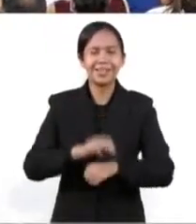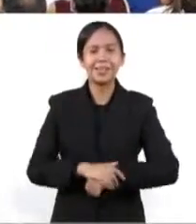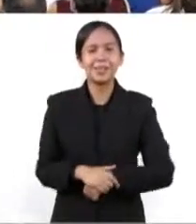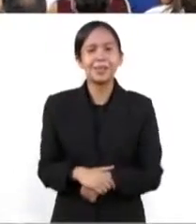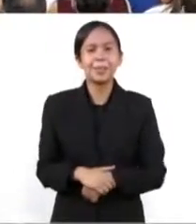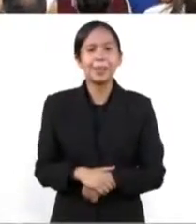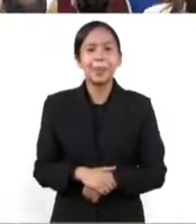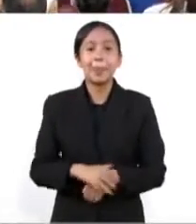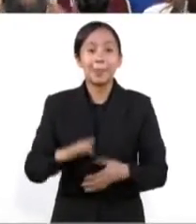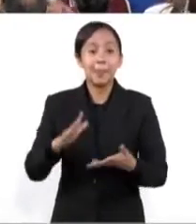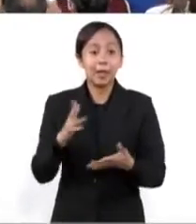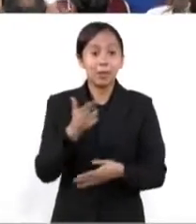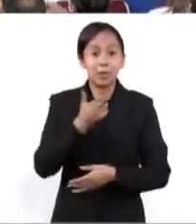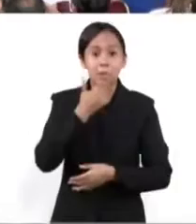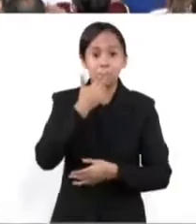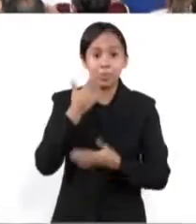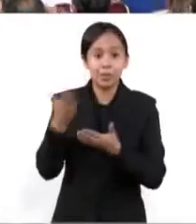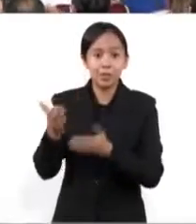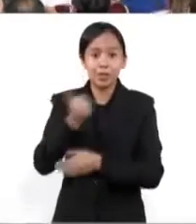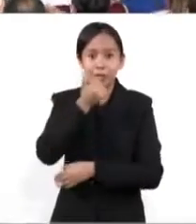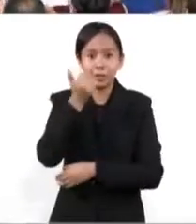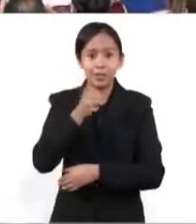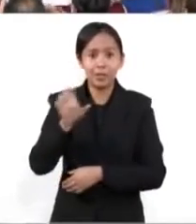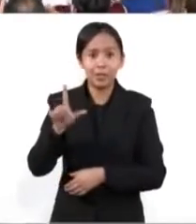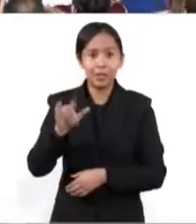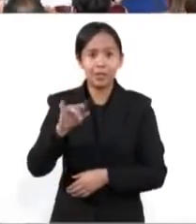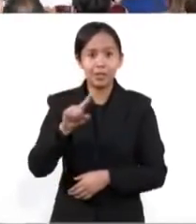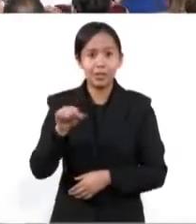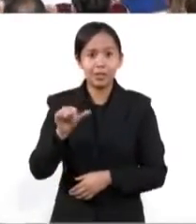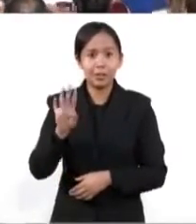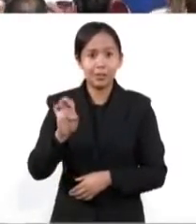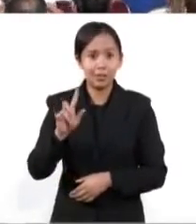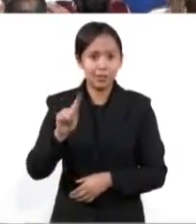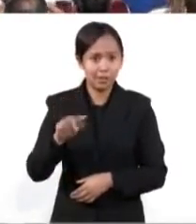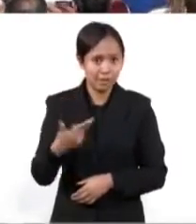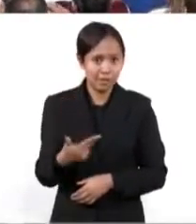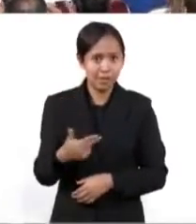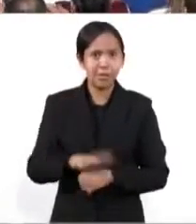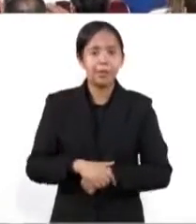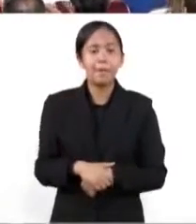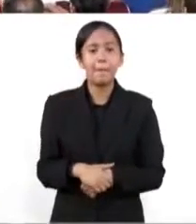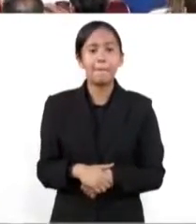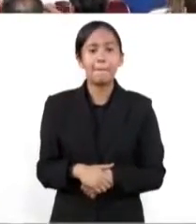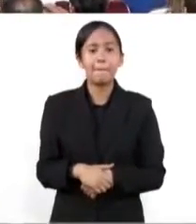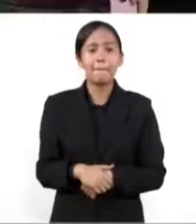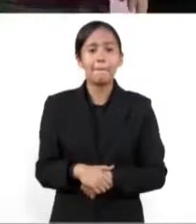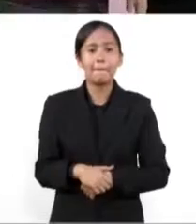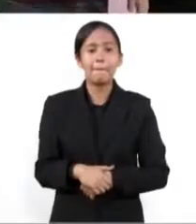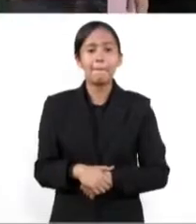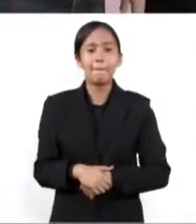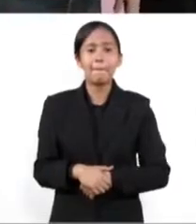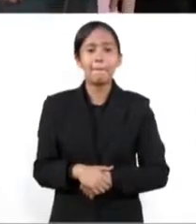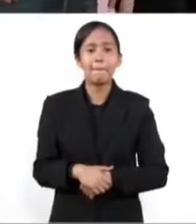Estimamos profundamente la participación de la alumna Elizabeth Alba Juárez.